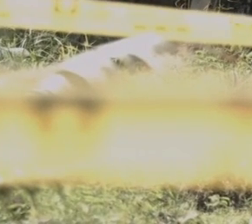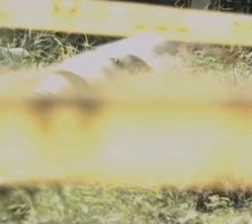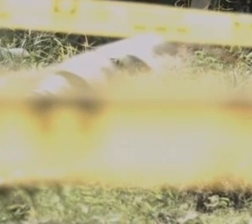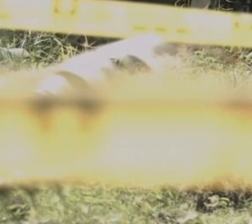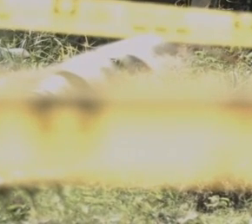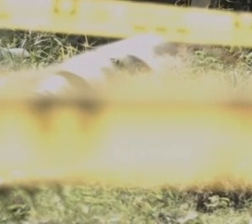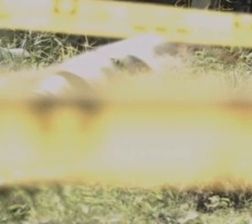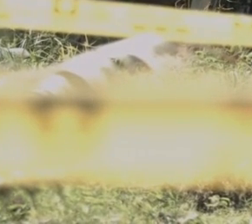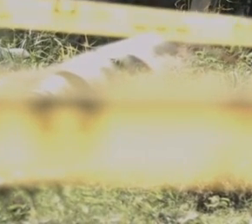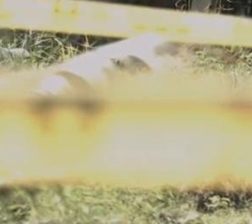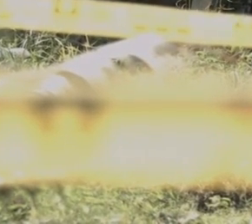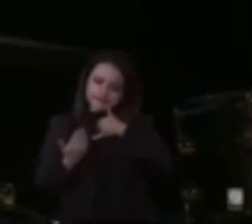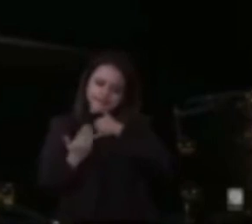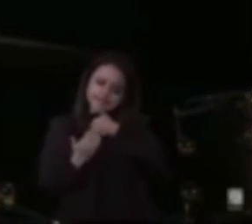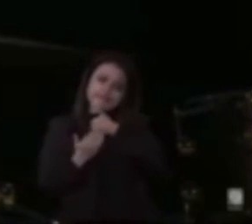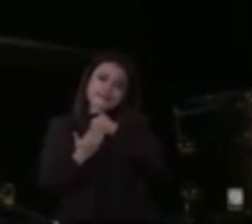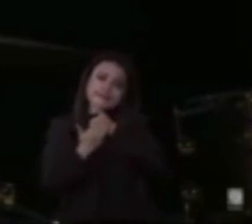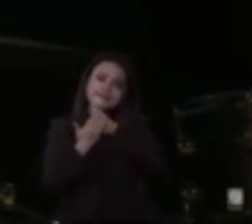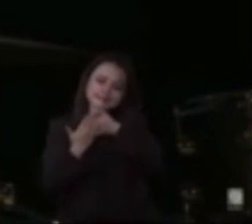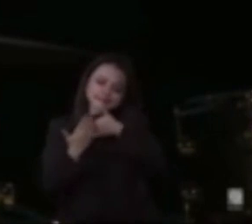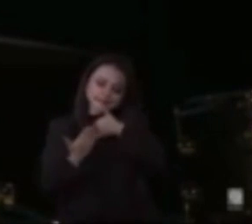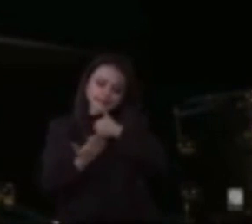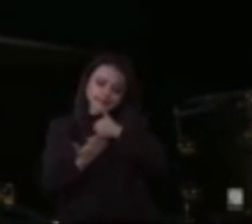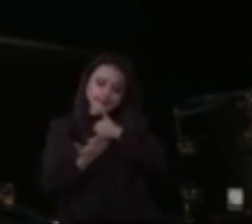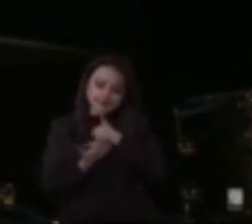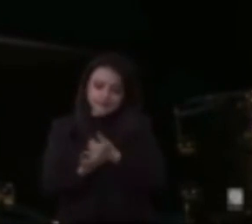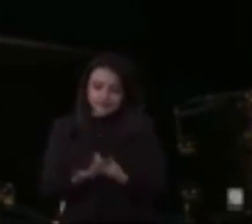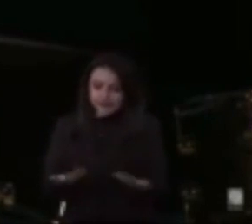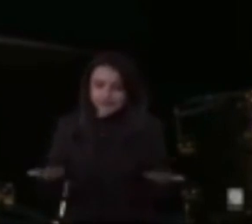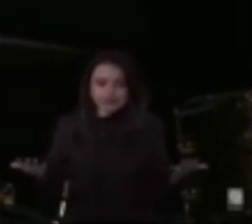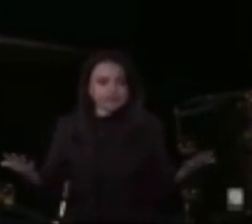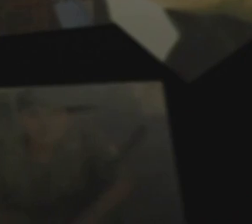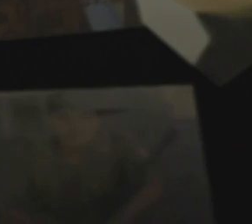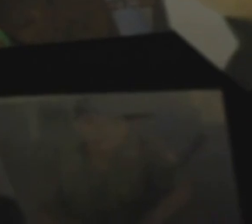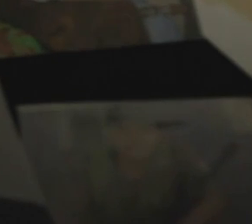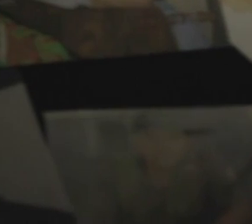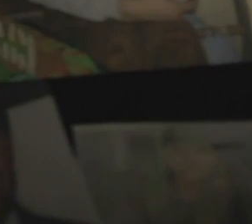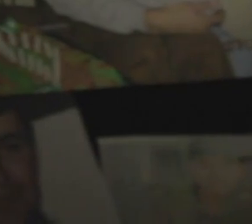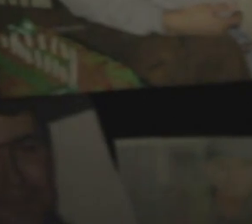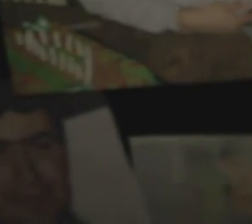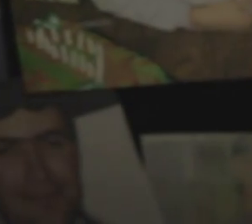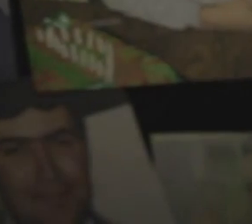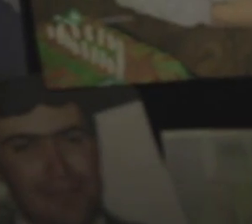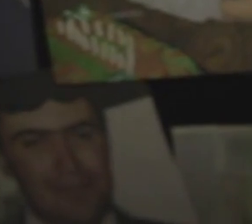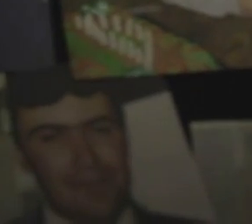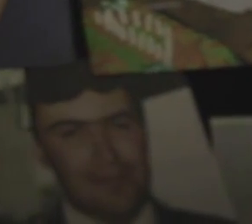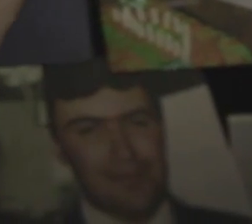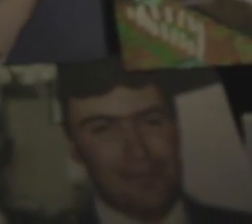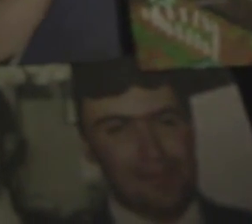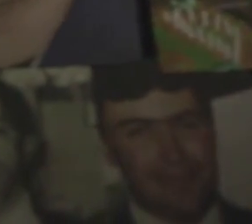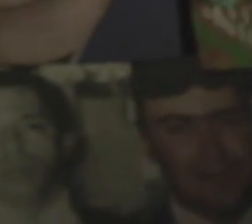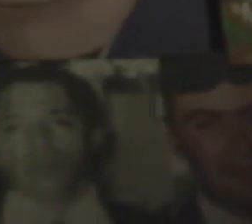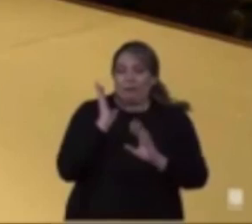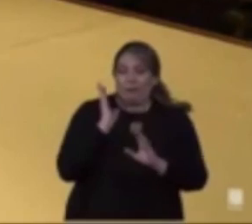50 años de guerra en Colombia. Verdades incómodas que desafían nuestra dignidad. Durante más de 3 años, como se